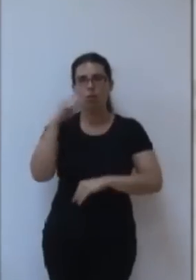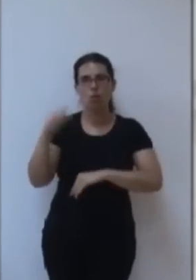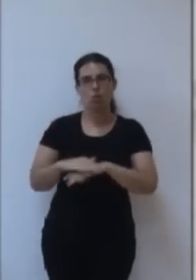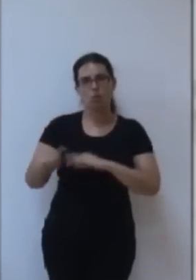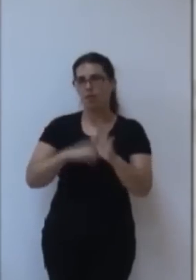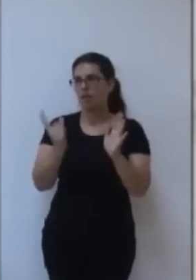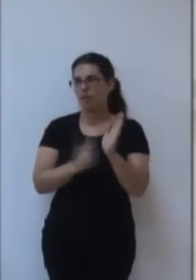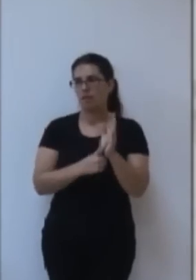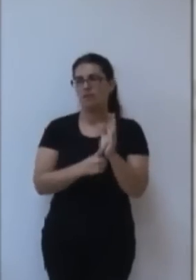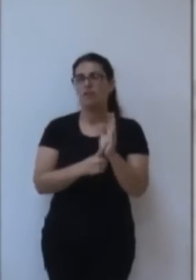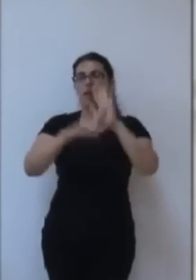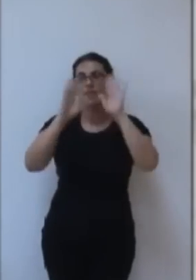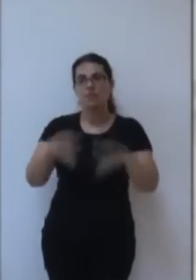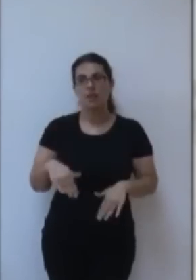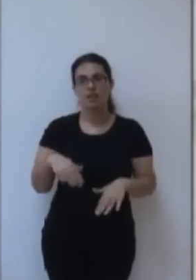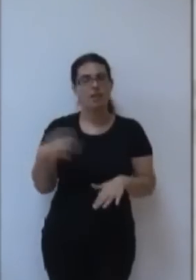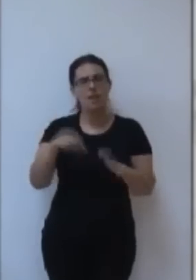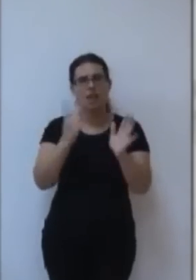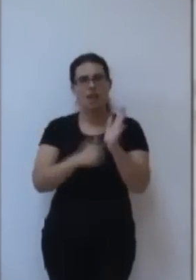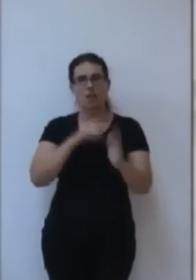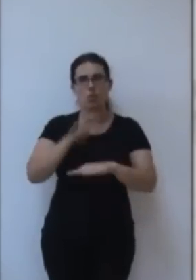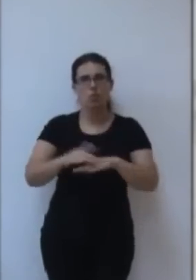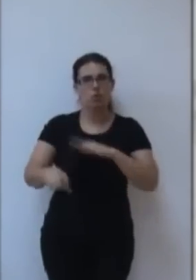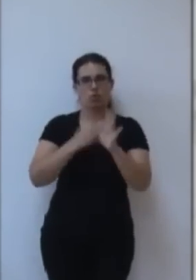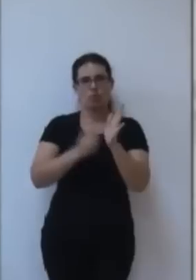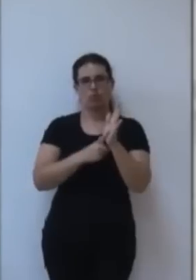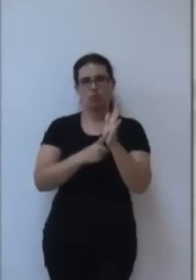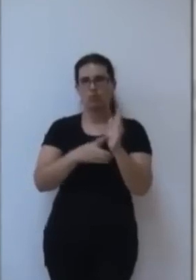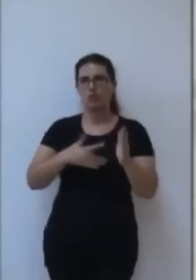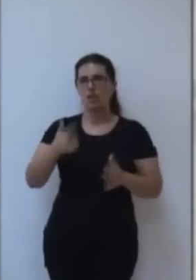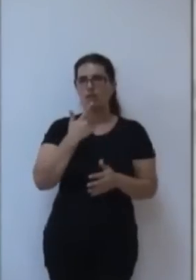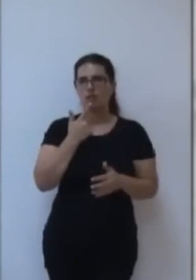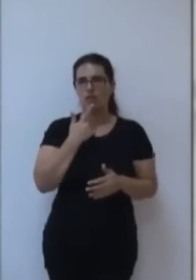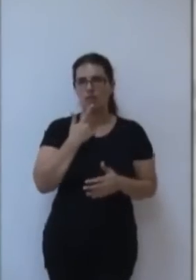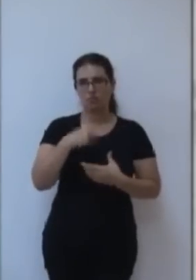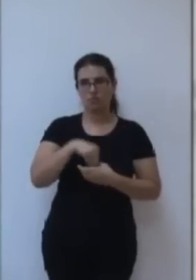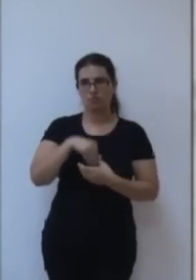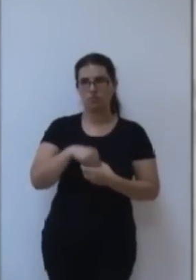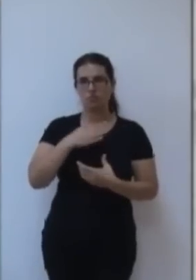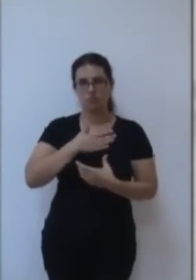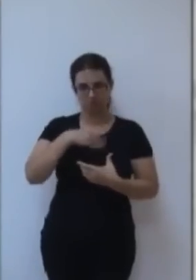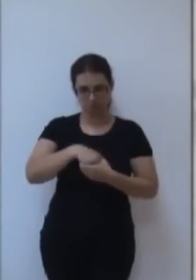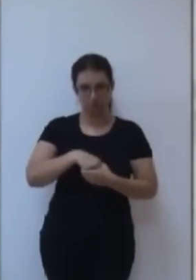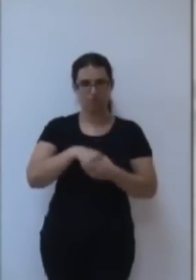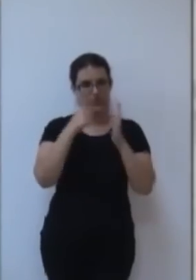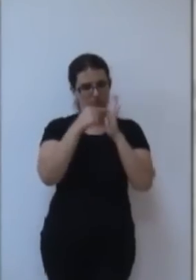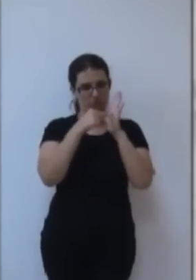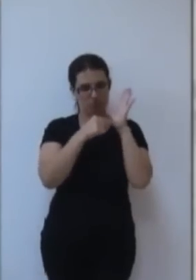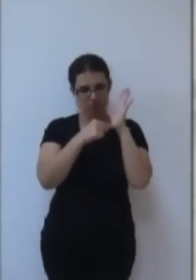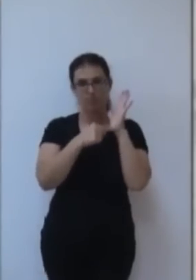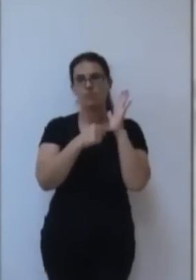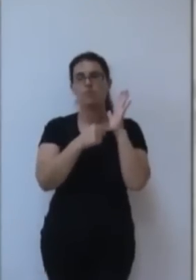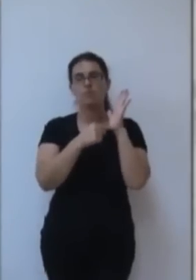ley y en toda su extensión, o sea, desde la propia, lo que dice la propia letra y en la